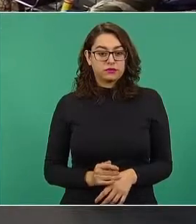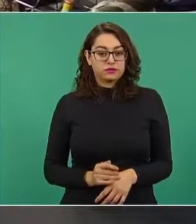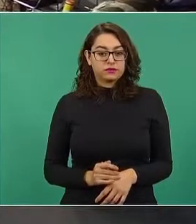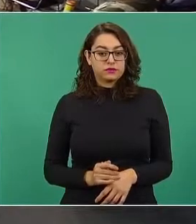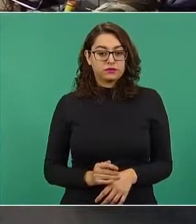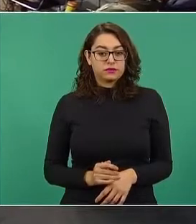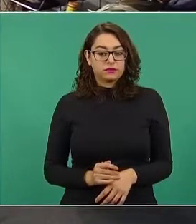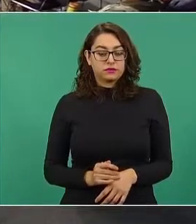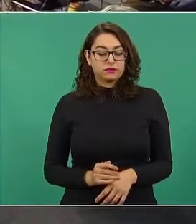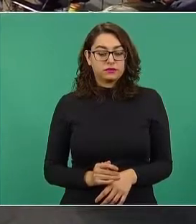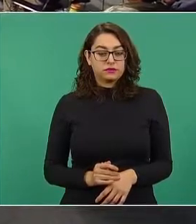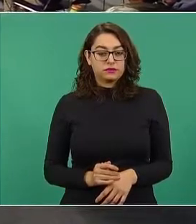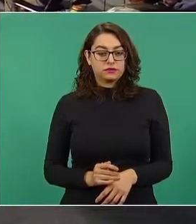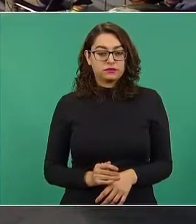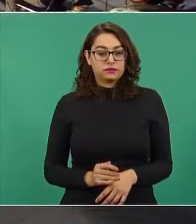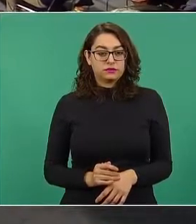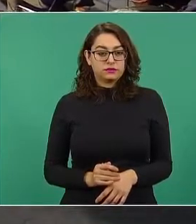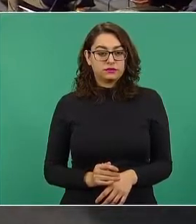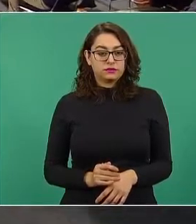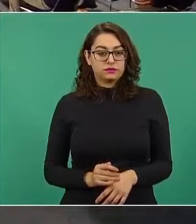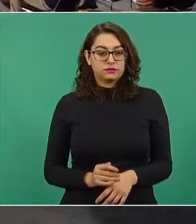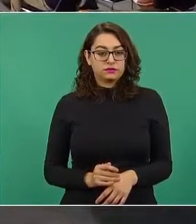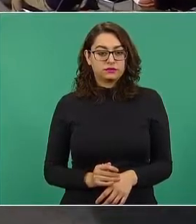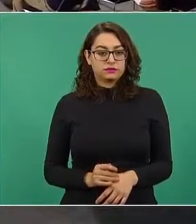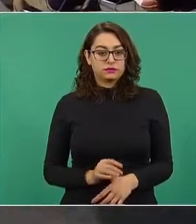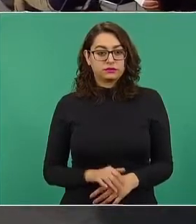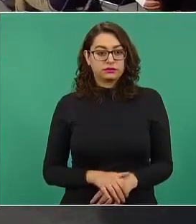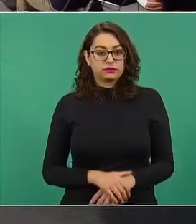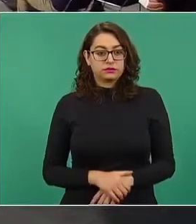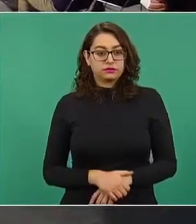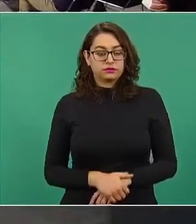Sí. ¿Y cuál es el carbón?